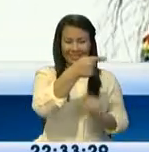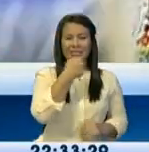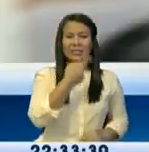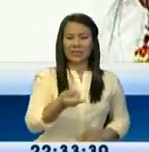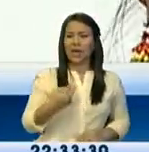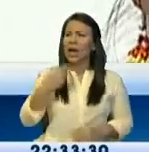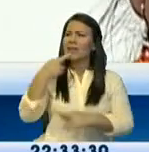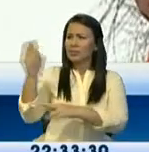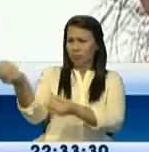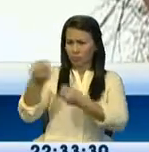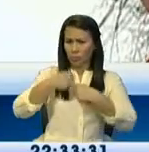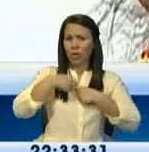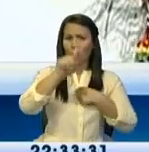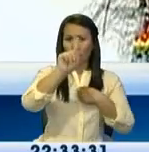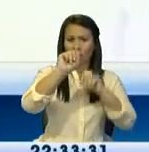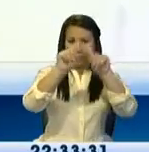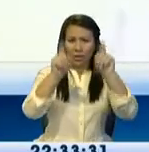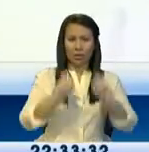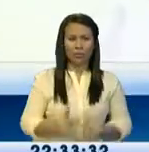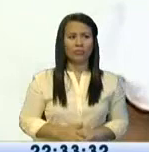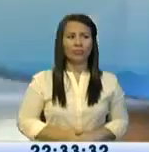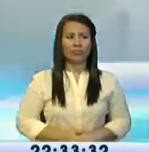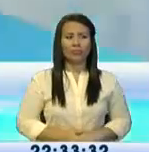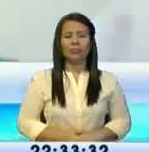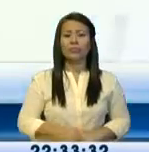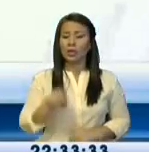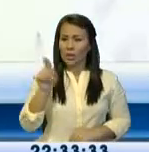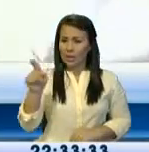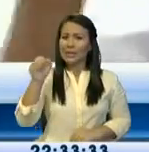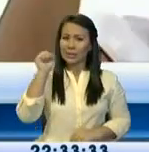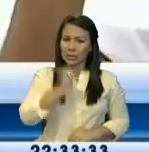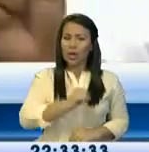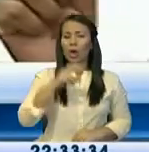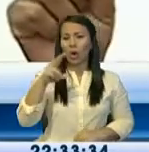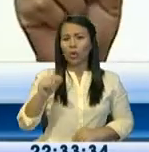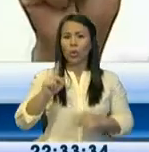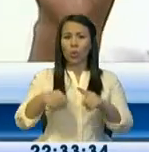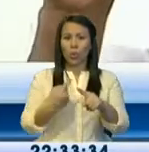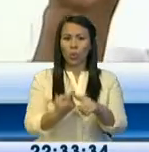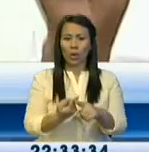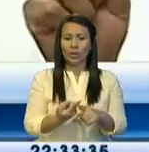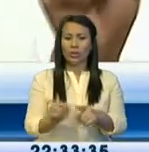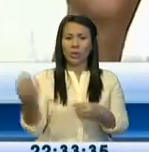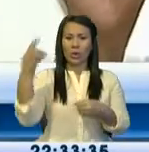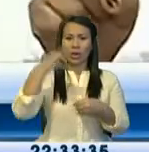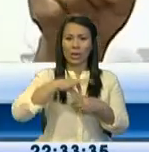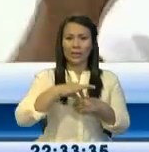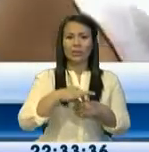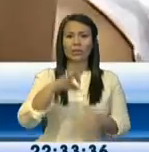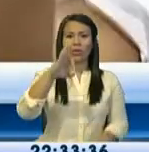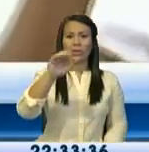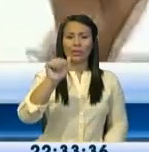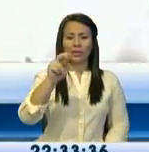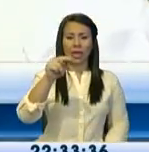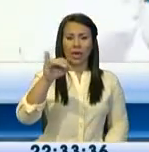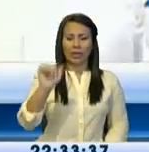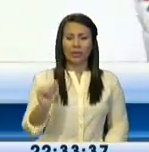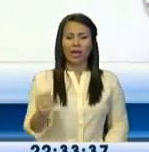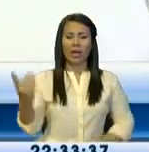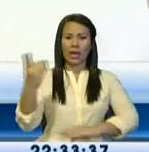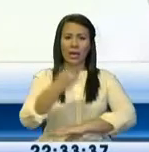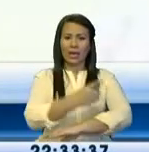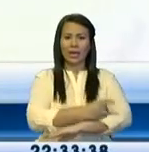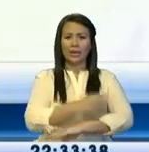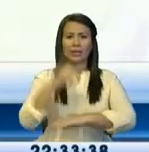responda una sola pregunta. ¿Estaba o no estaba ella en la elección de la señora Tania Arias ese día en las